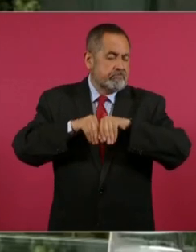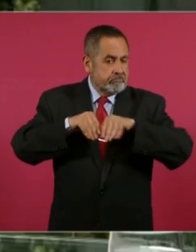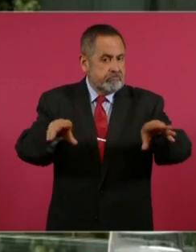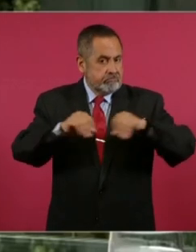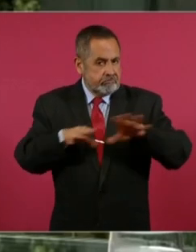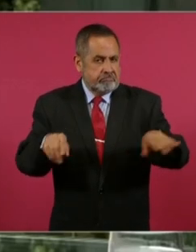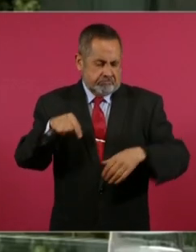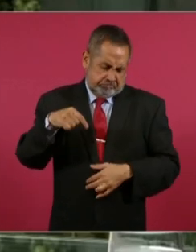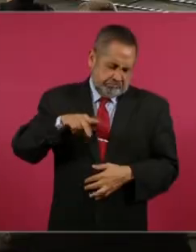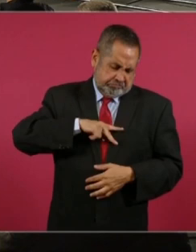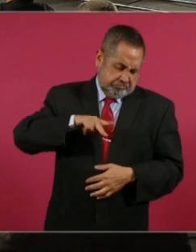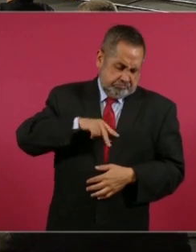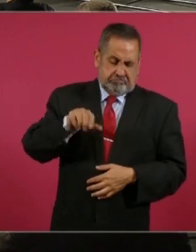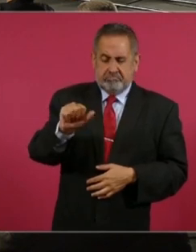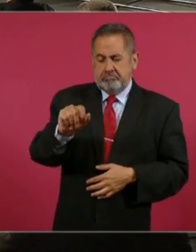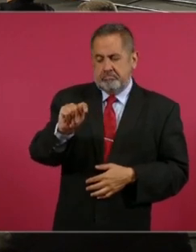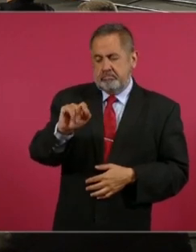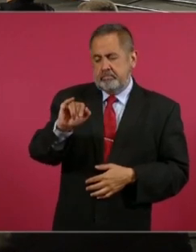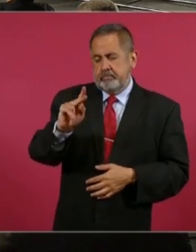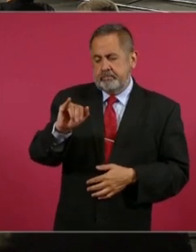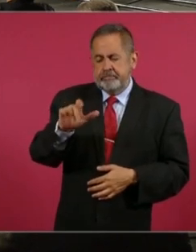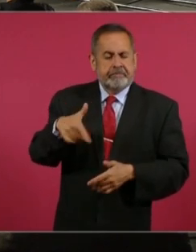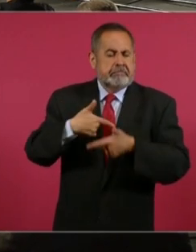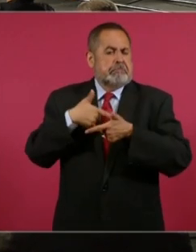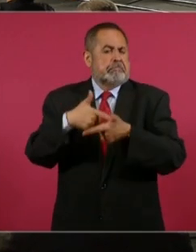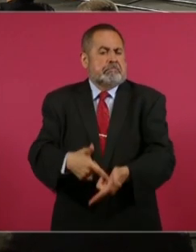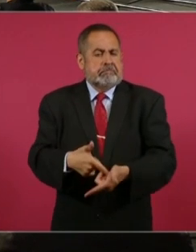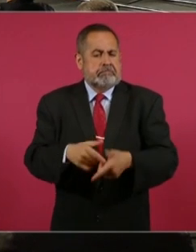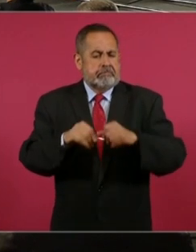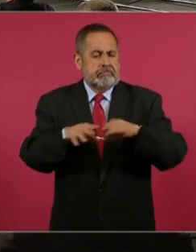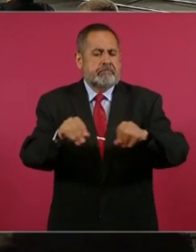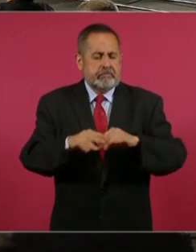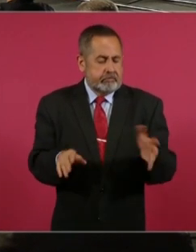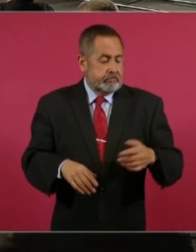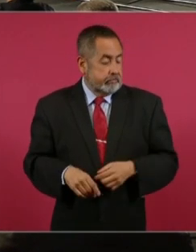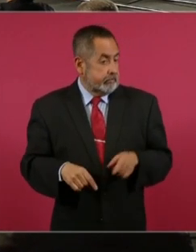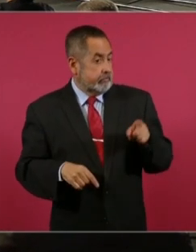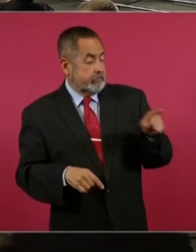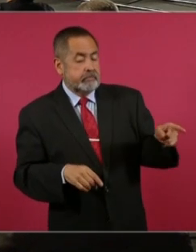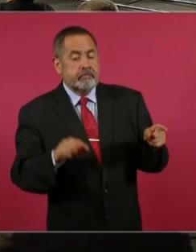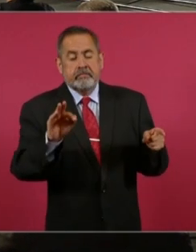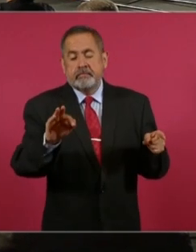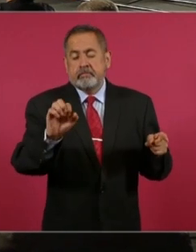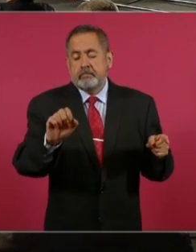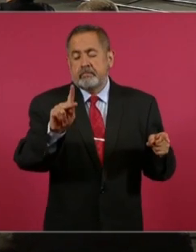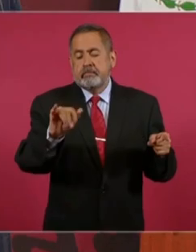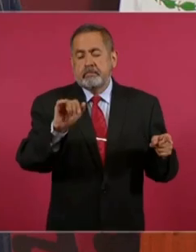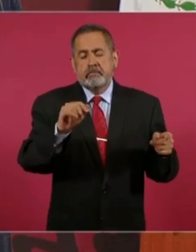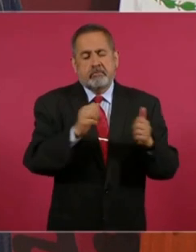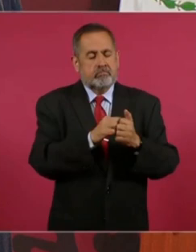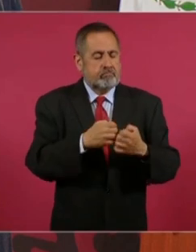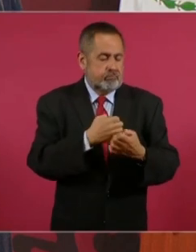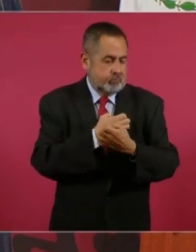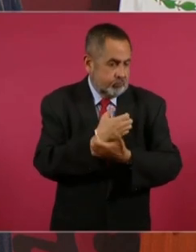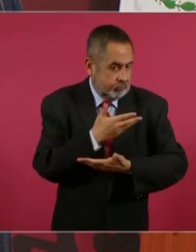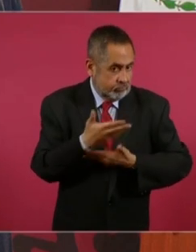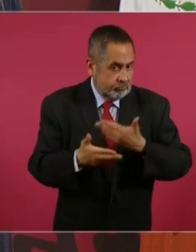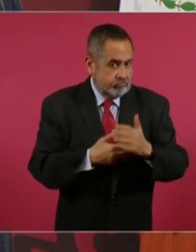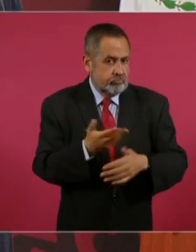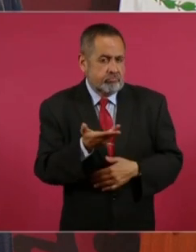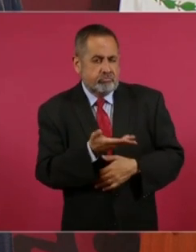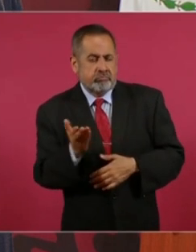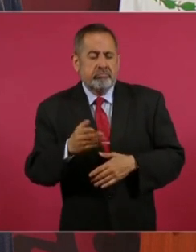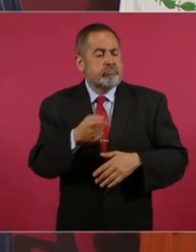de Atypical. Pedro Ferriz de Con muy elegantemente nos va